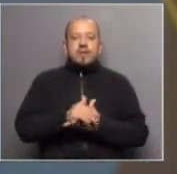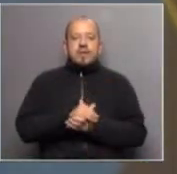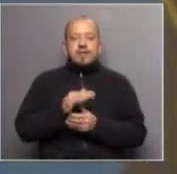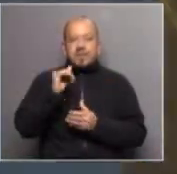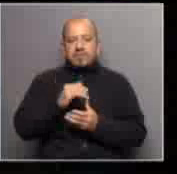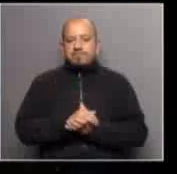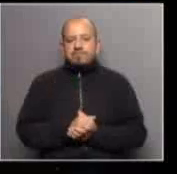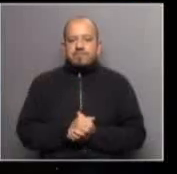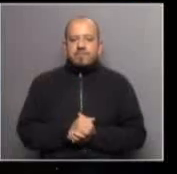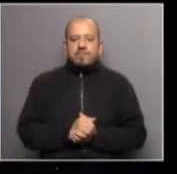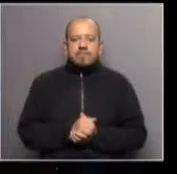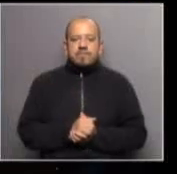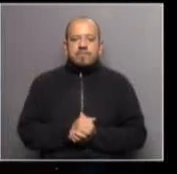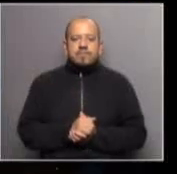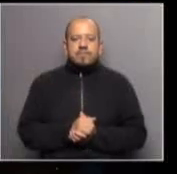semana. Gracias.